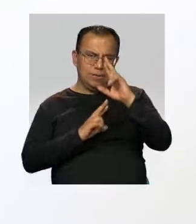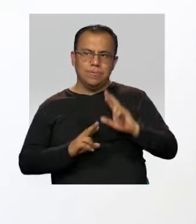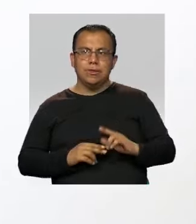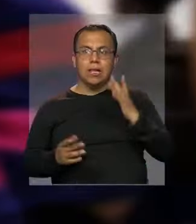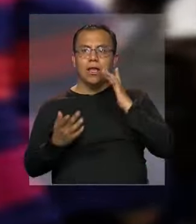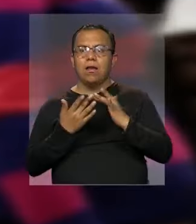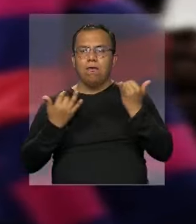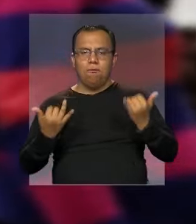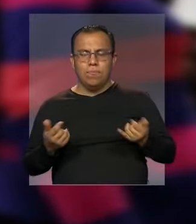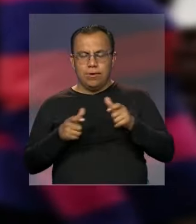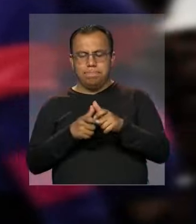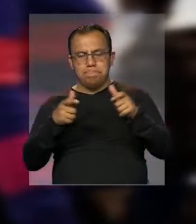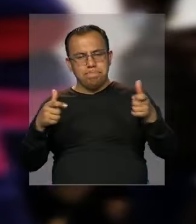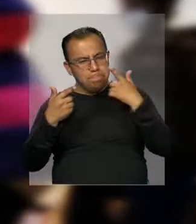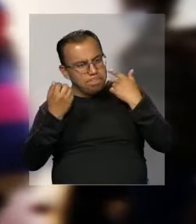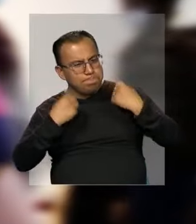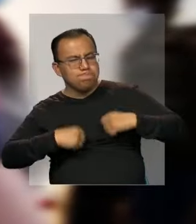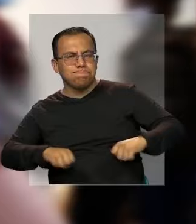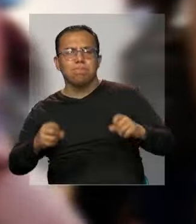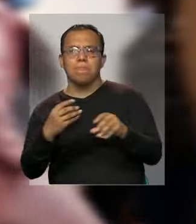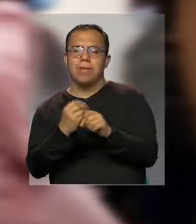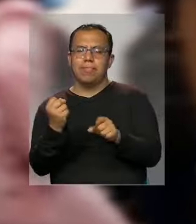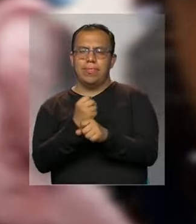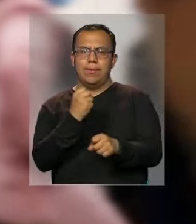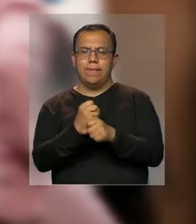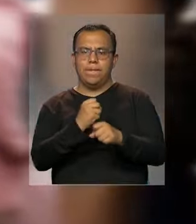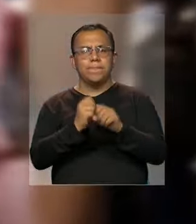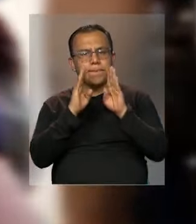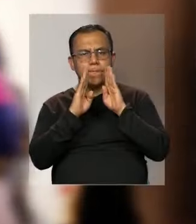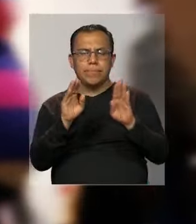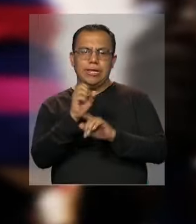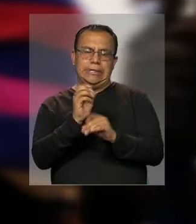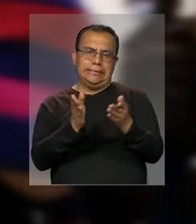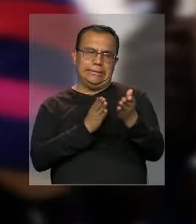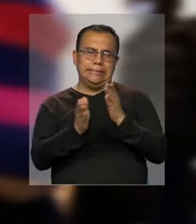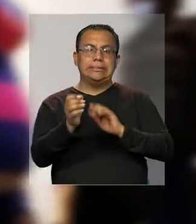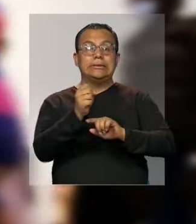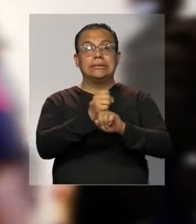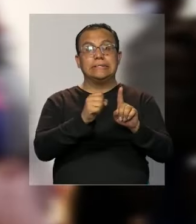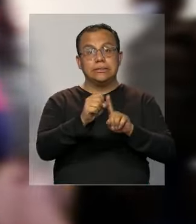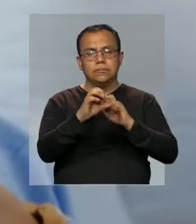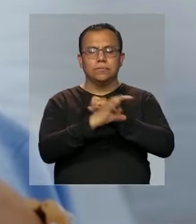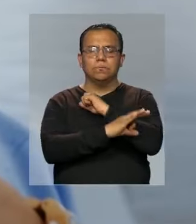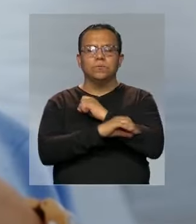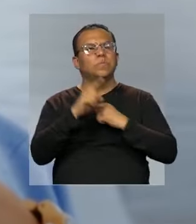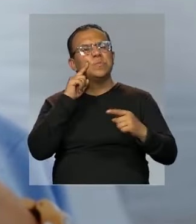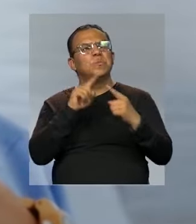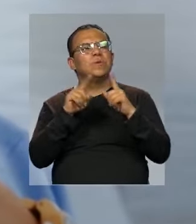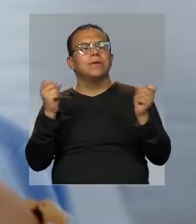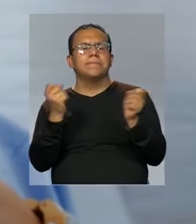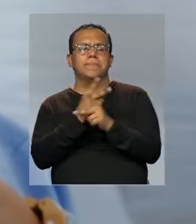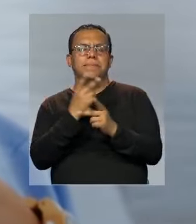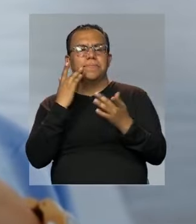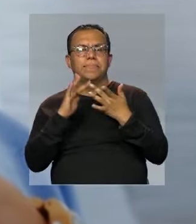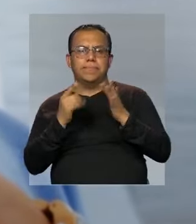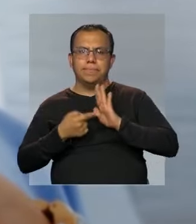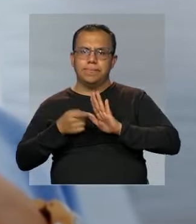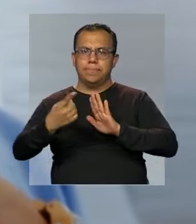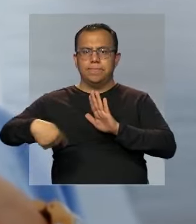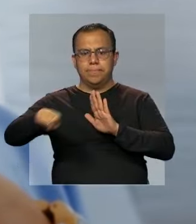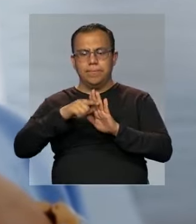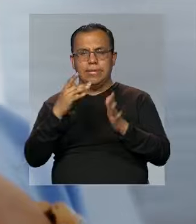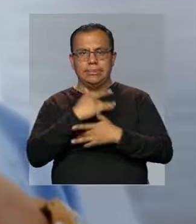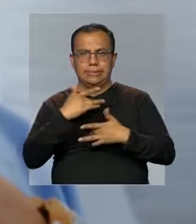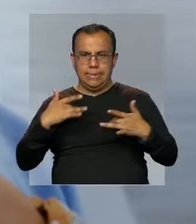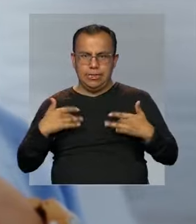se requieren mayores esfuerzos, además de trabajar por una atención psicosocial, pues algunas consecuencias de esta violencia se ven reflejadas en la salud